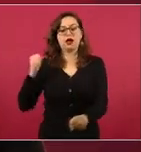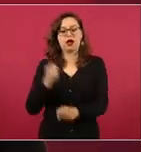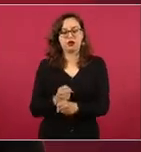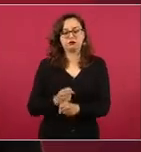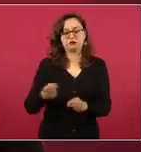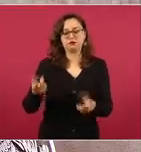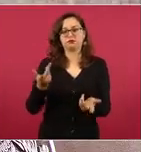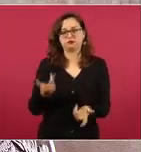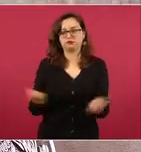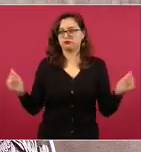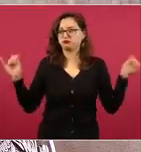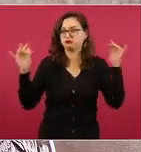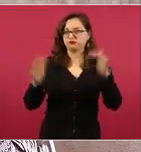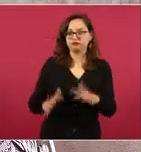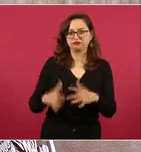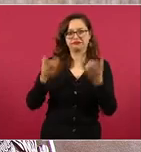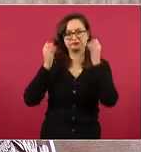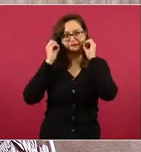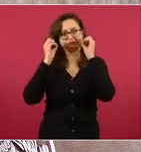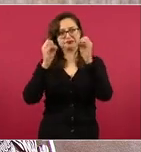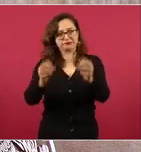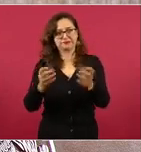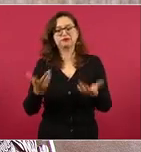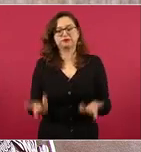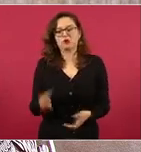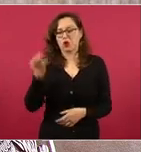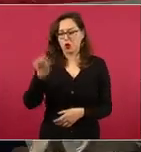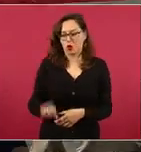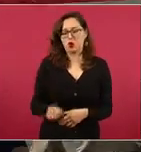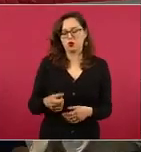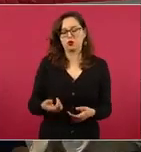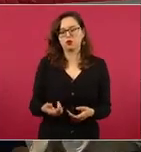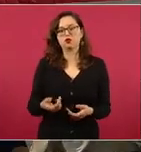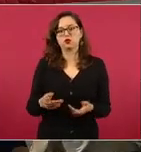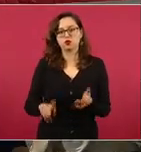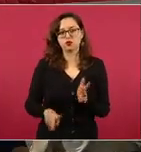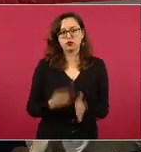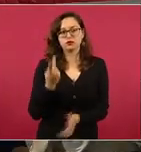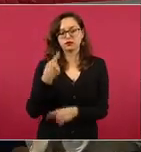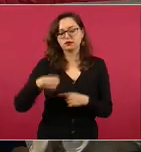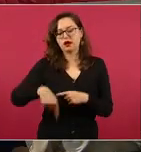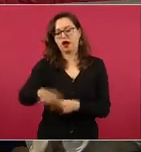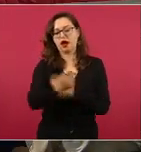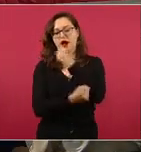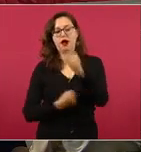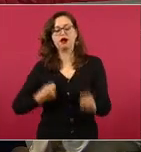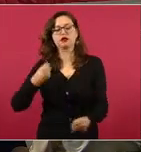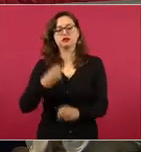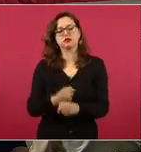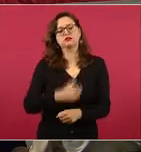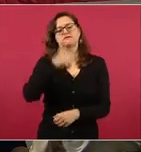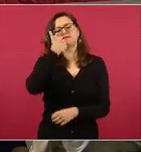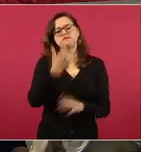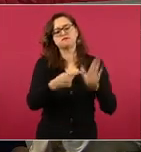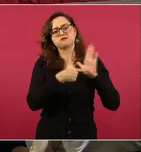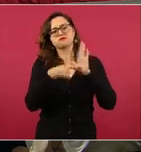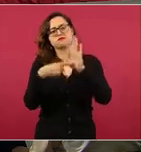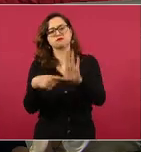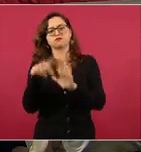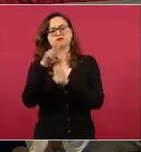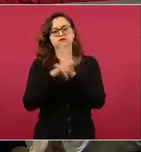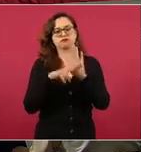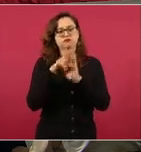presidente, compartirles y les compartiremos a los compañeros un video que da cuenta de este trabajo, y